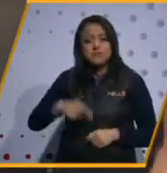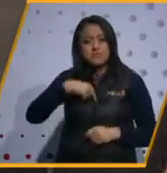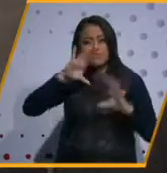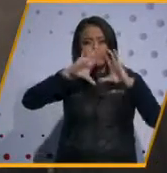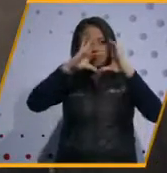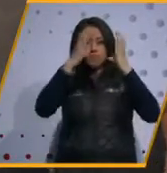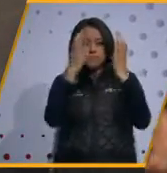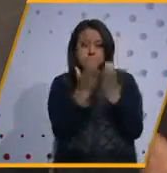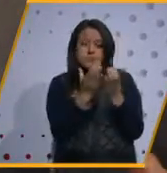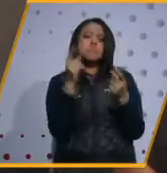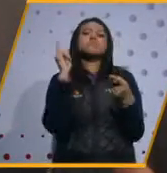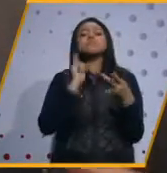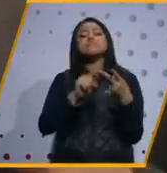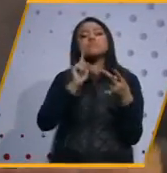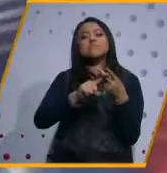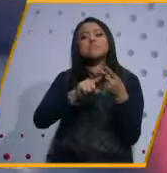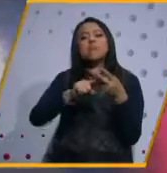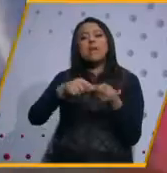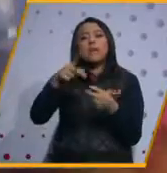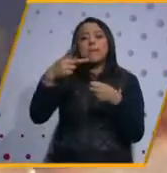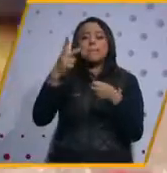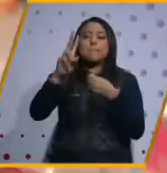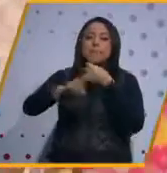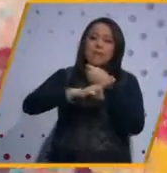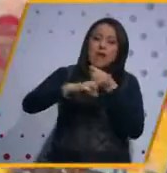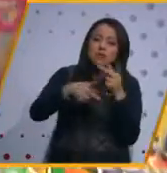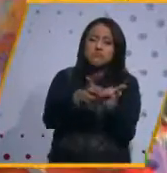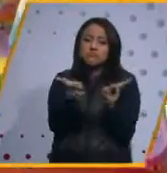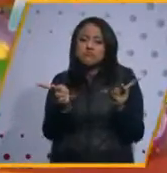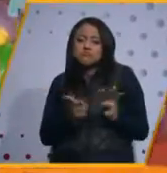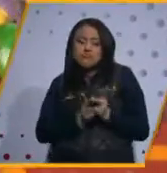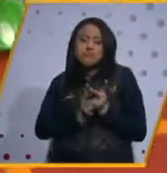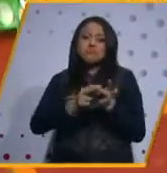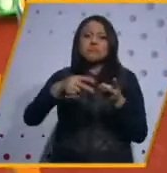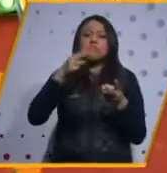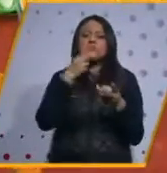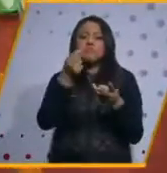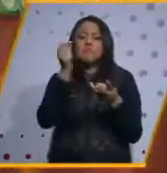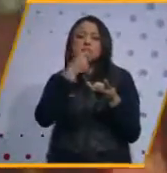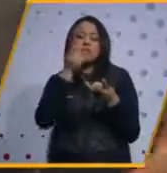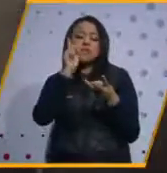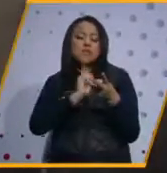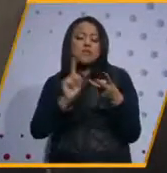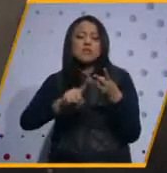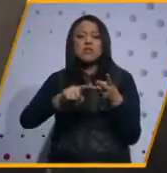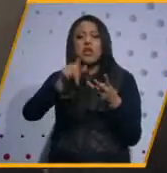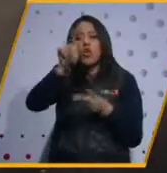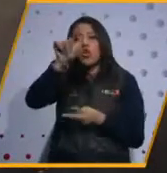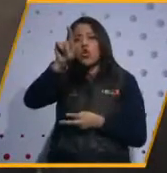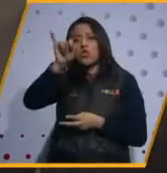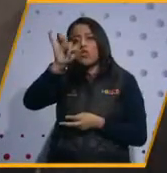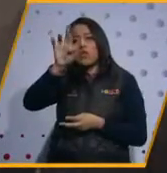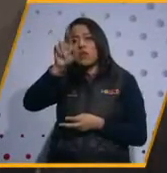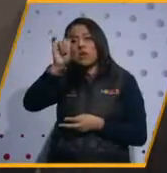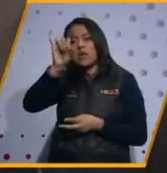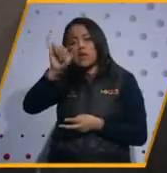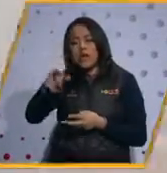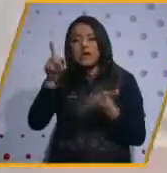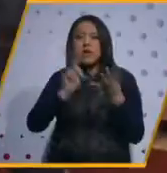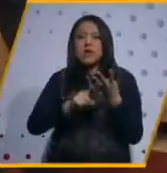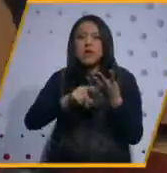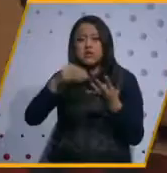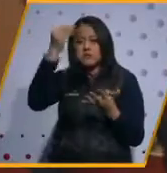en jueguitos de té, en carritos para los niños, en loterías, en